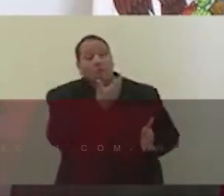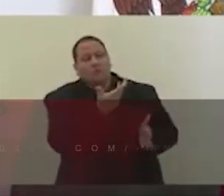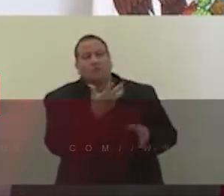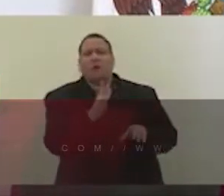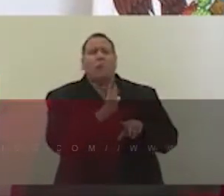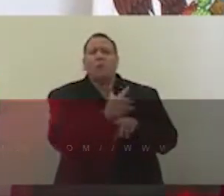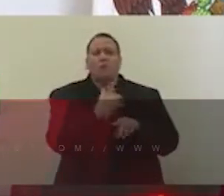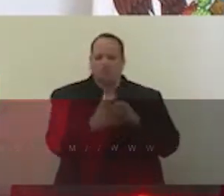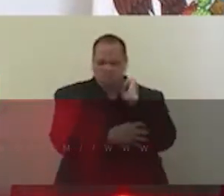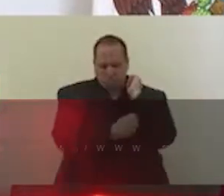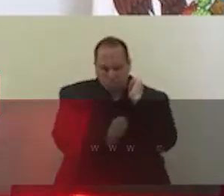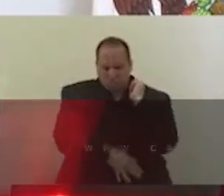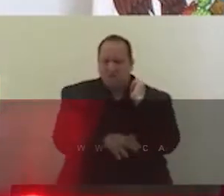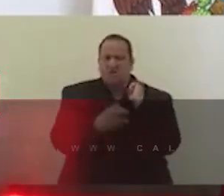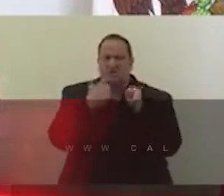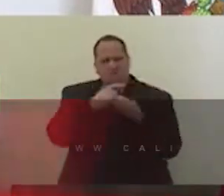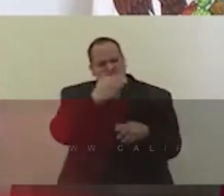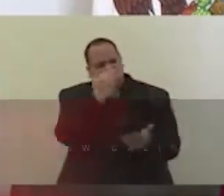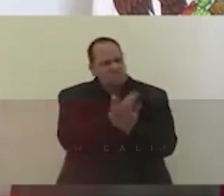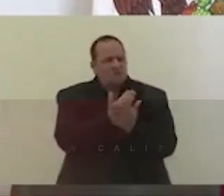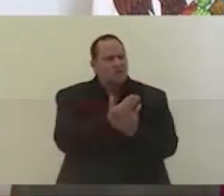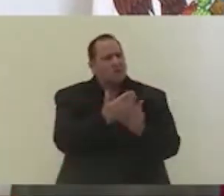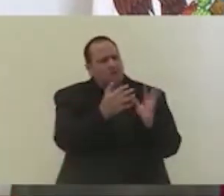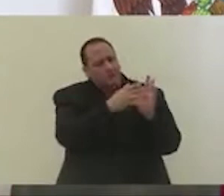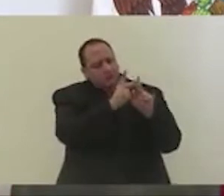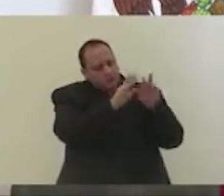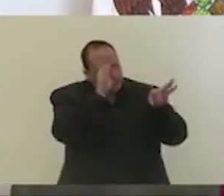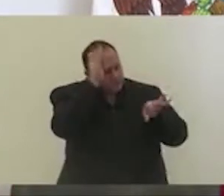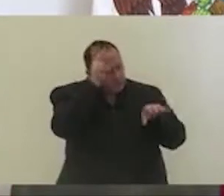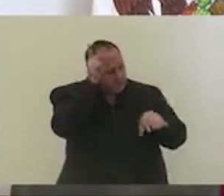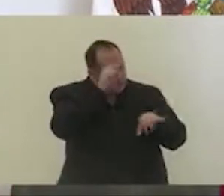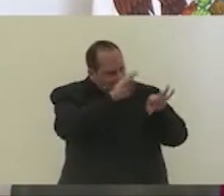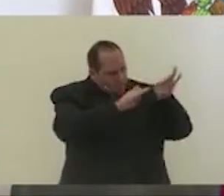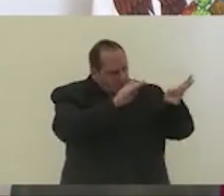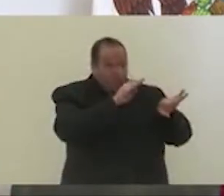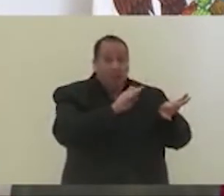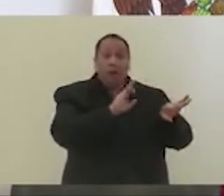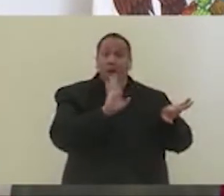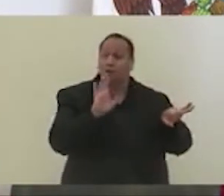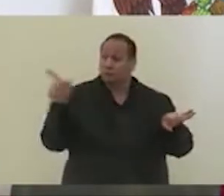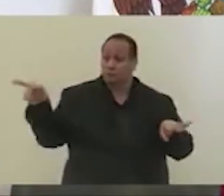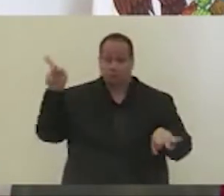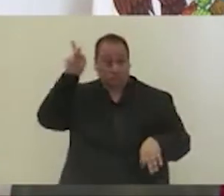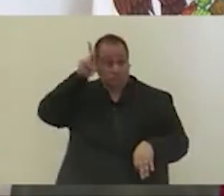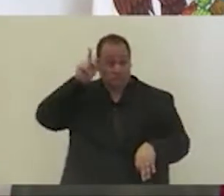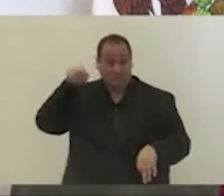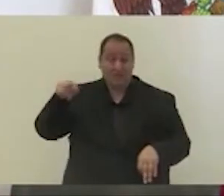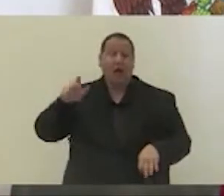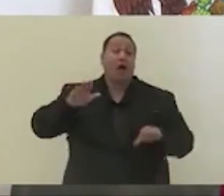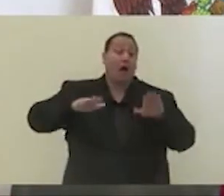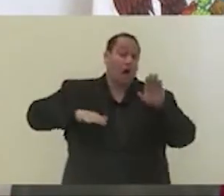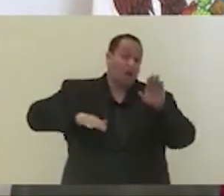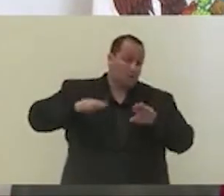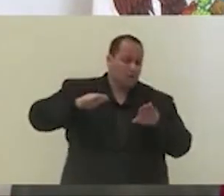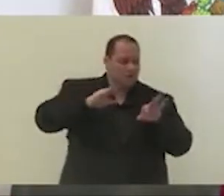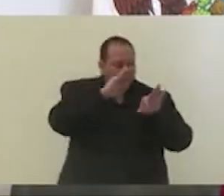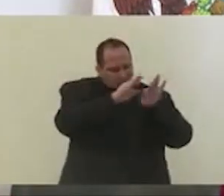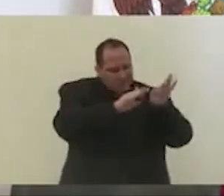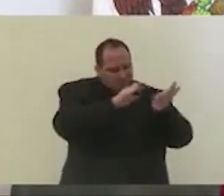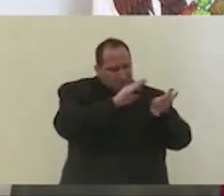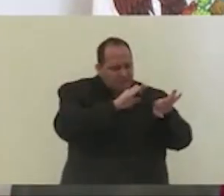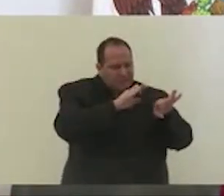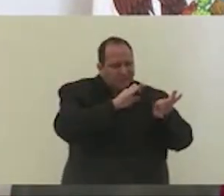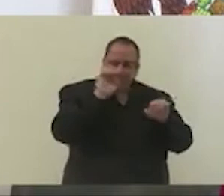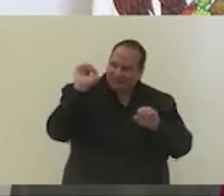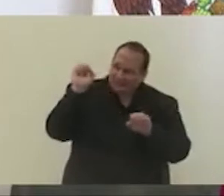la situación, la razón por la que tomó esa decisión, y obviamente ese departamento de psicología en ocasiones puede